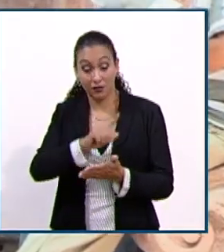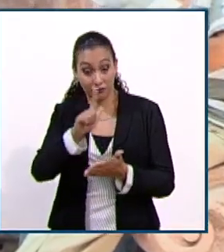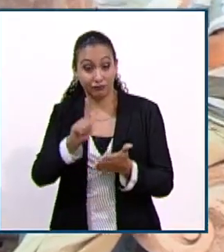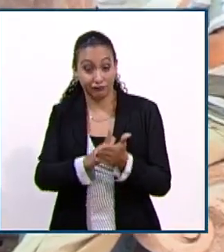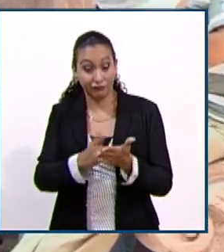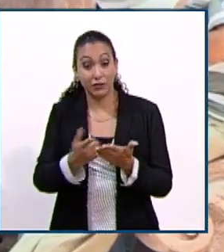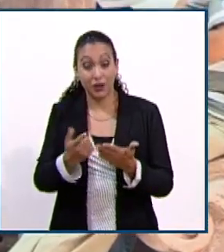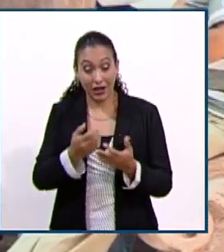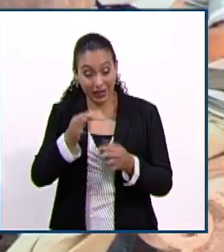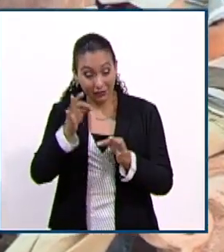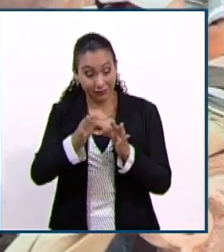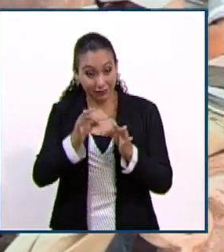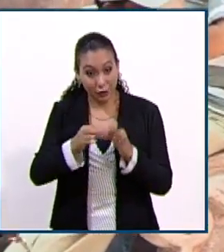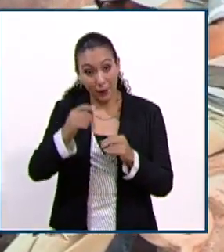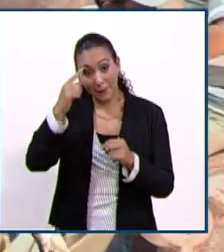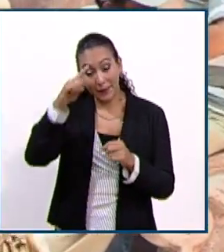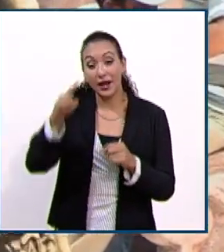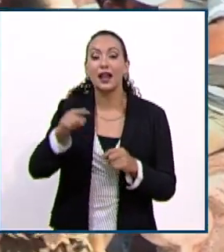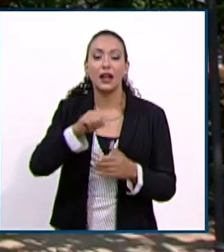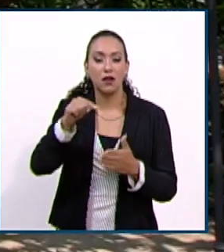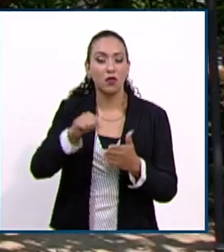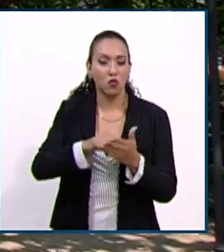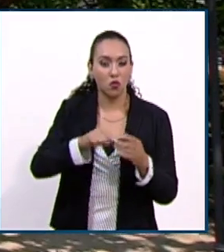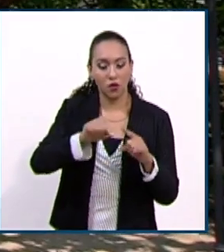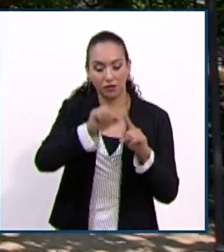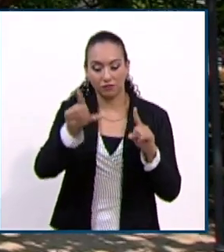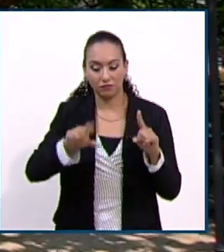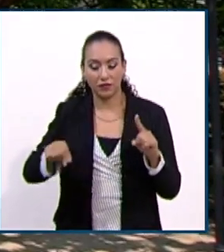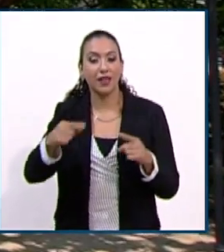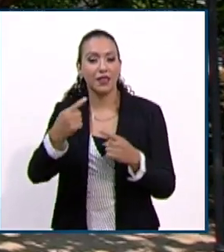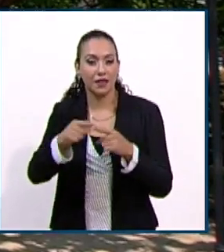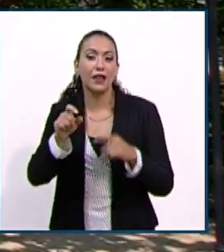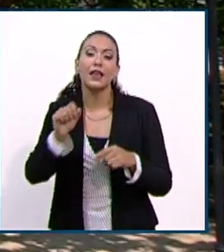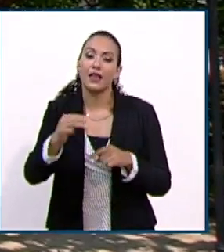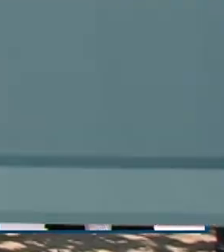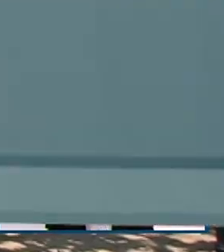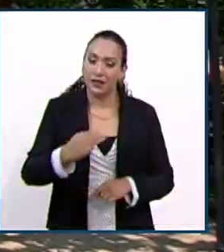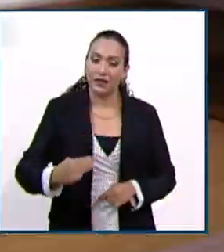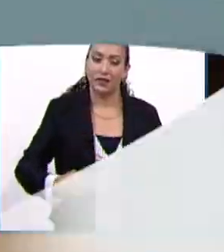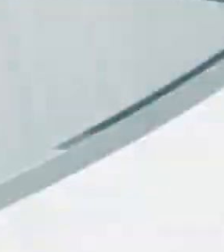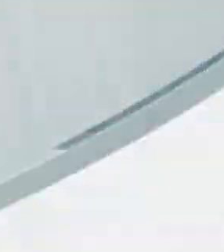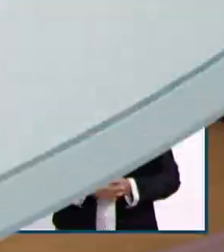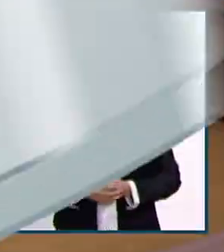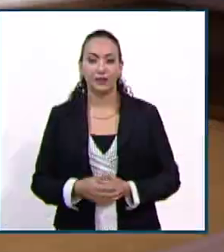Disciplina Financiera de las entidades federativas y los municipios.